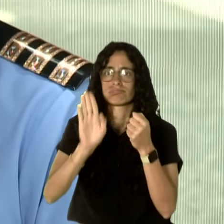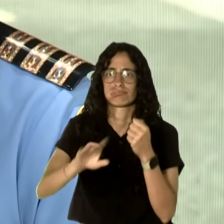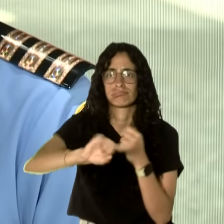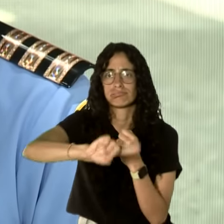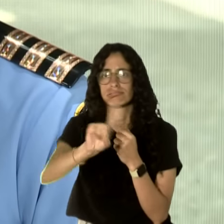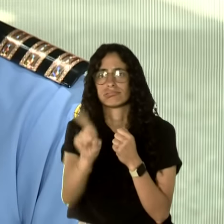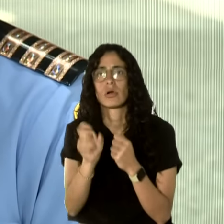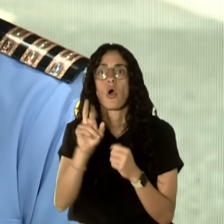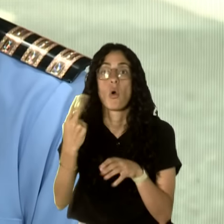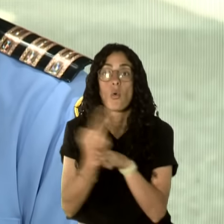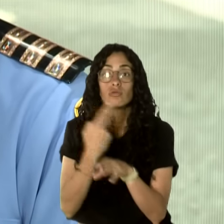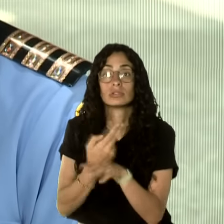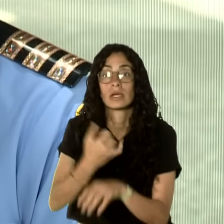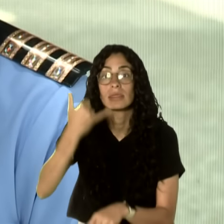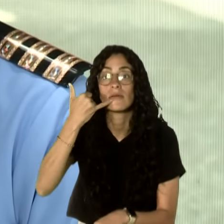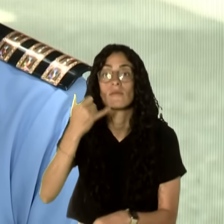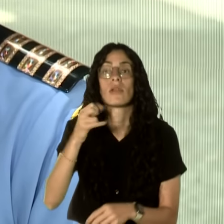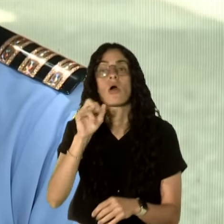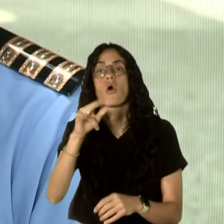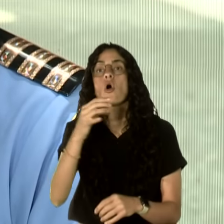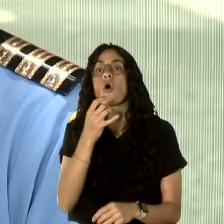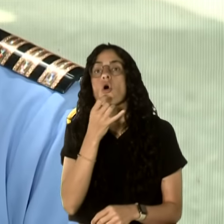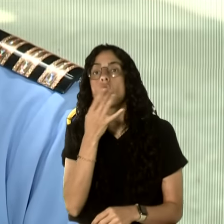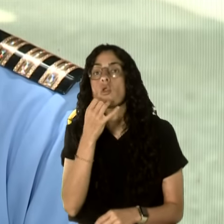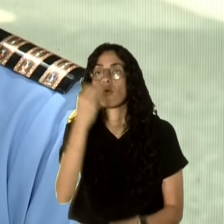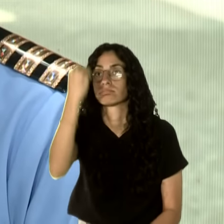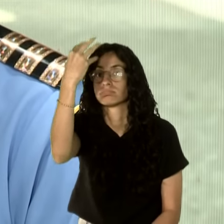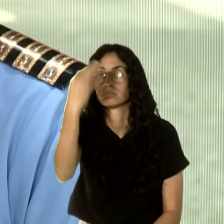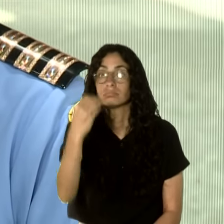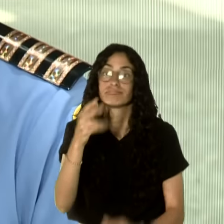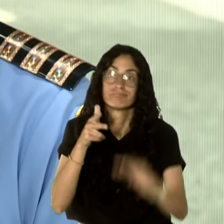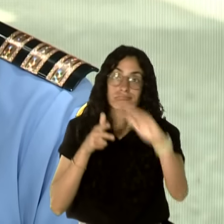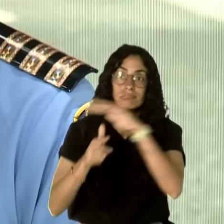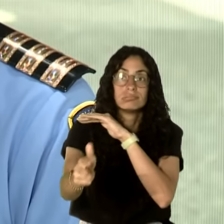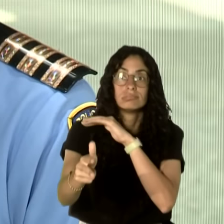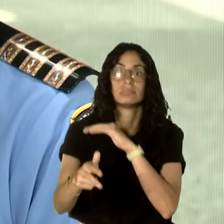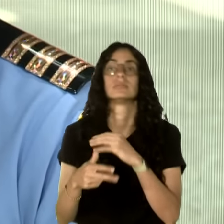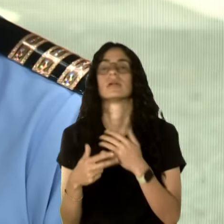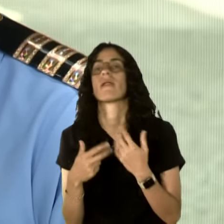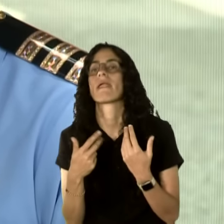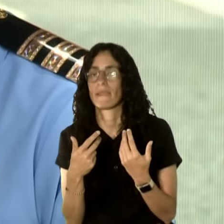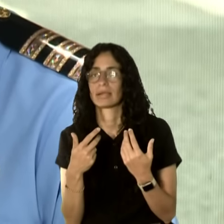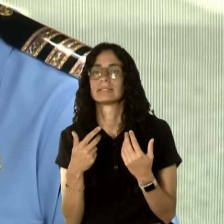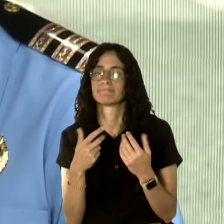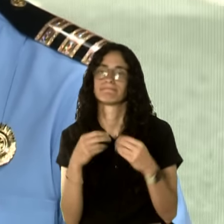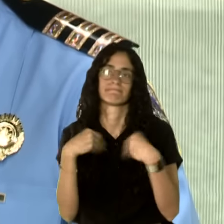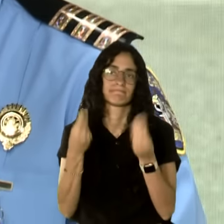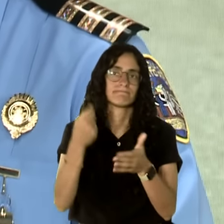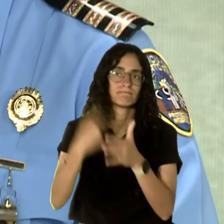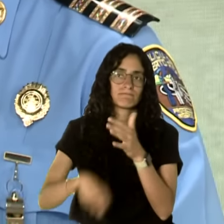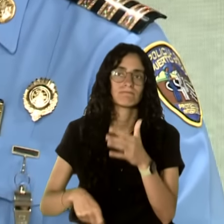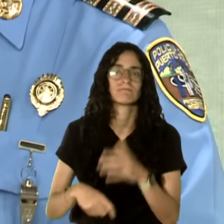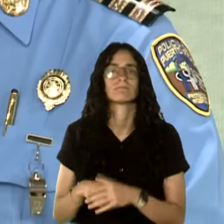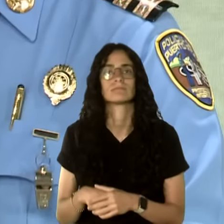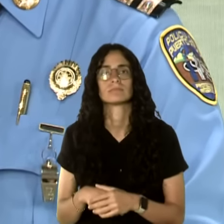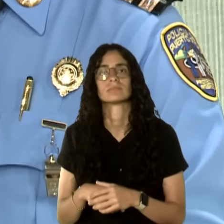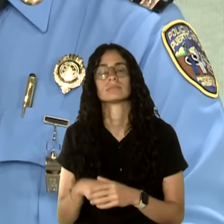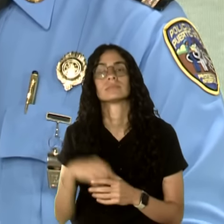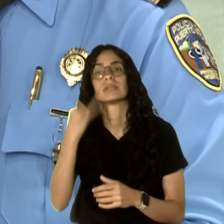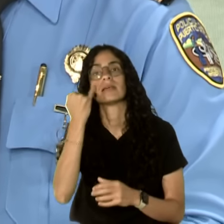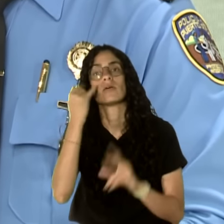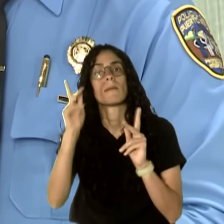rebas las luces obviamente jamás van a llegar a su destino y lo más probable es que sea intervenido por uno de nuestros agentes Si una persona está observando una